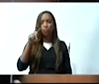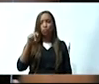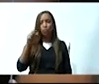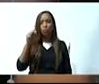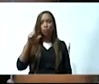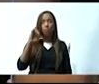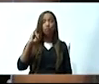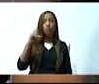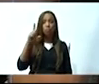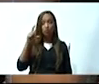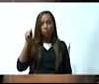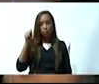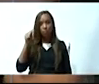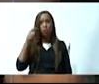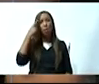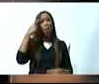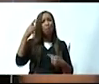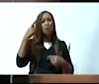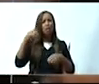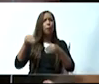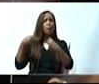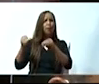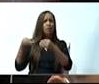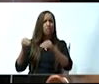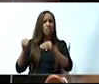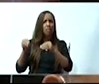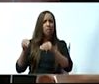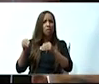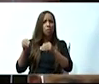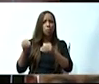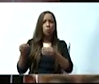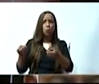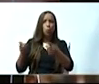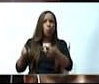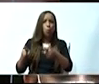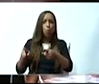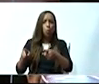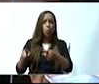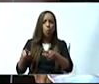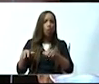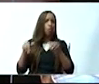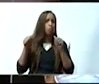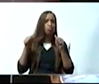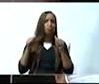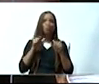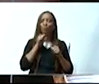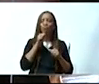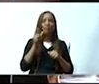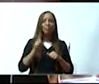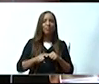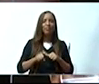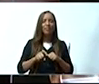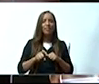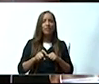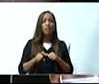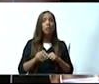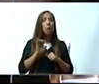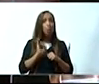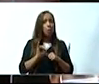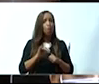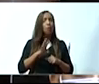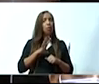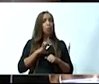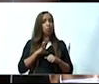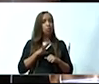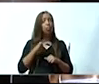ocurriera, porque logró concretizarse un acuerdo institucional entre la fiduciaria del Banco de